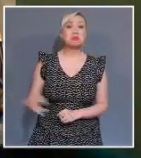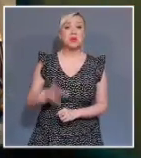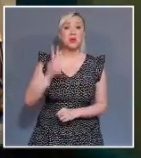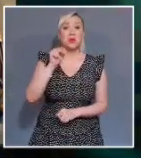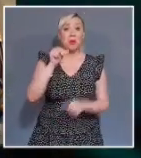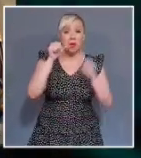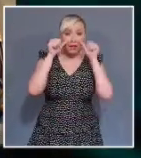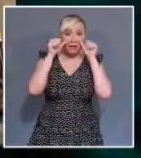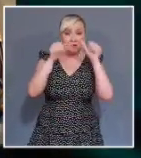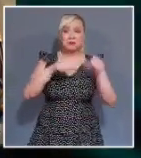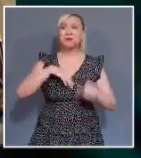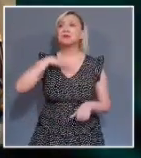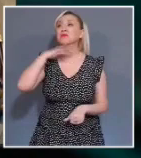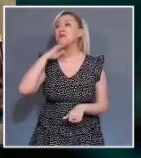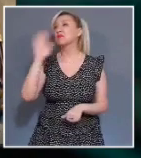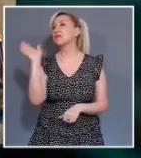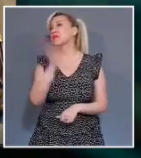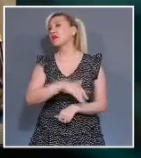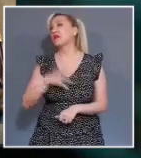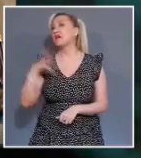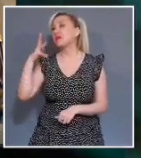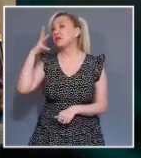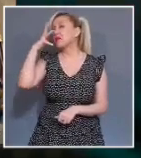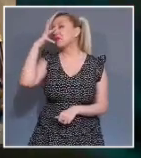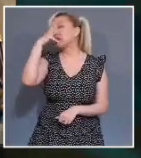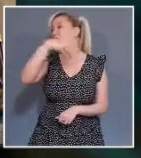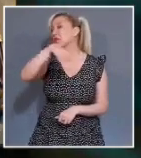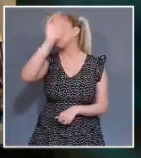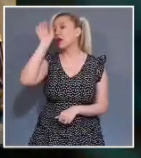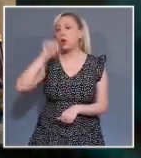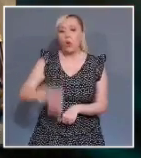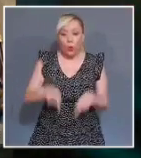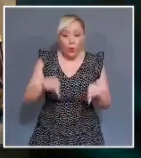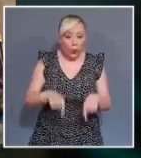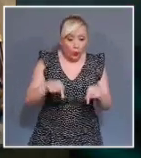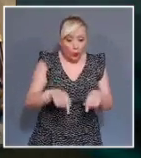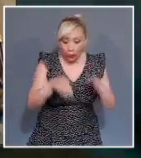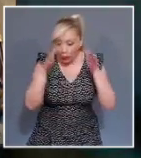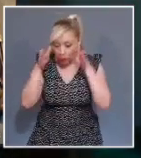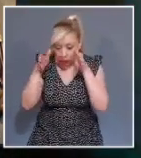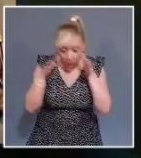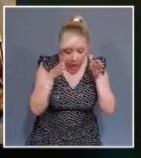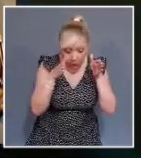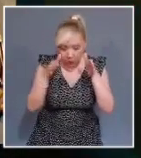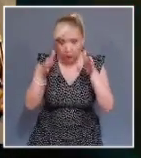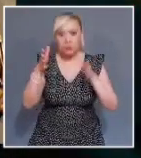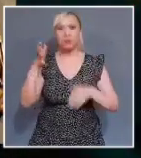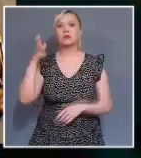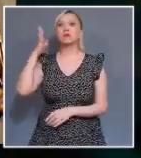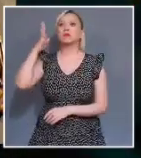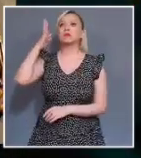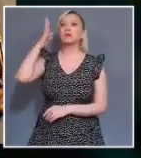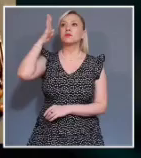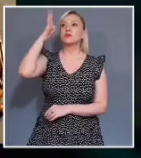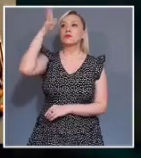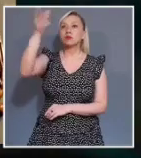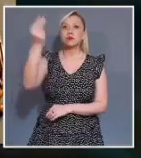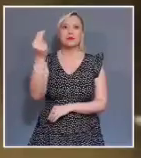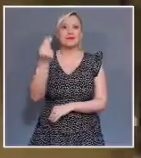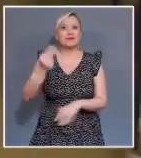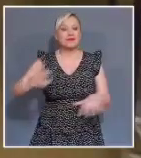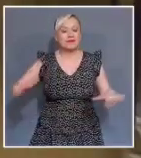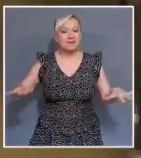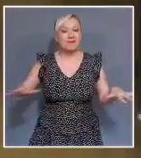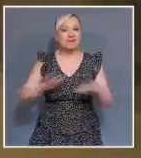futuro y cuya previsión puede ser un gran instrumento de renovación de la